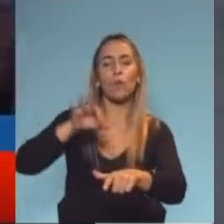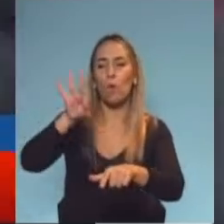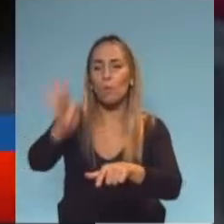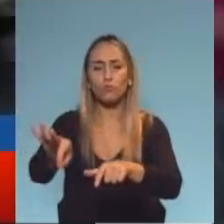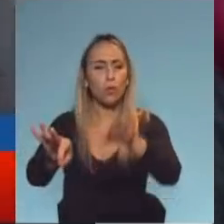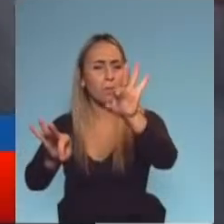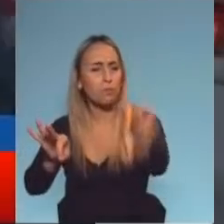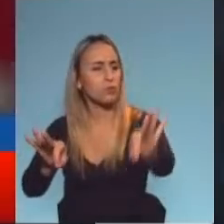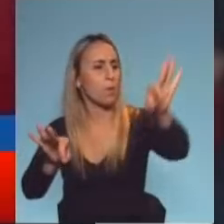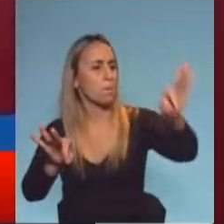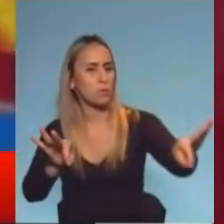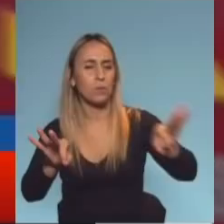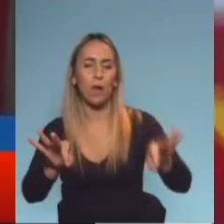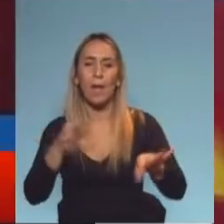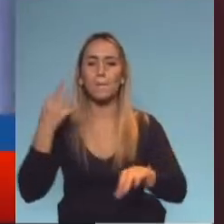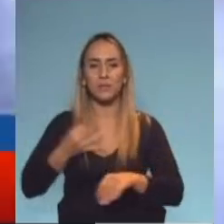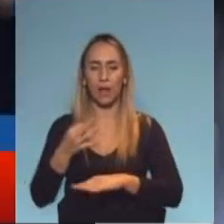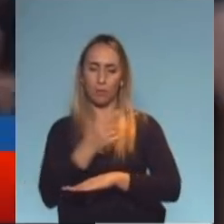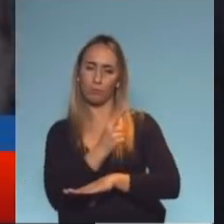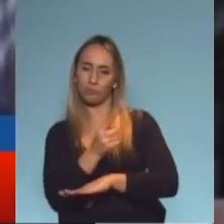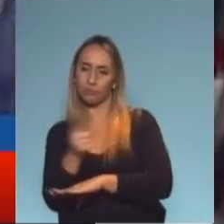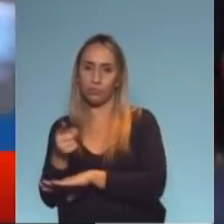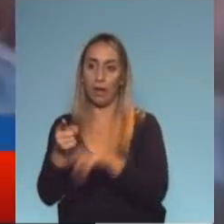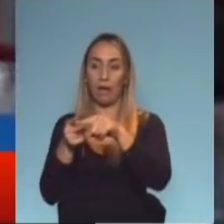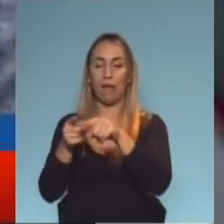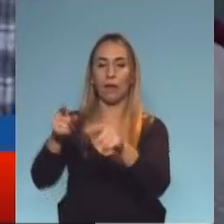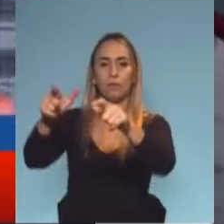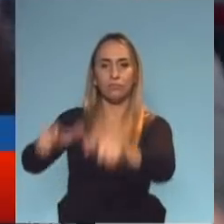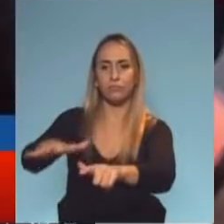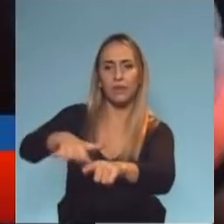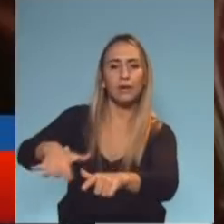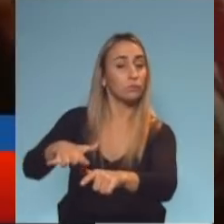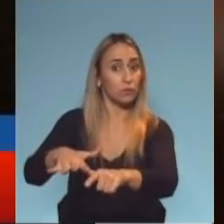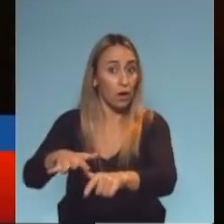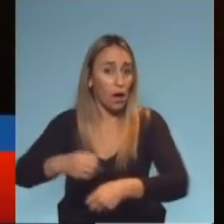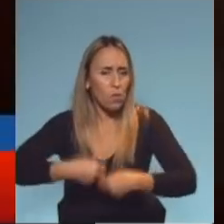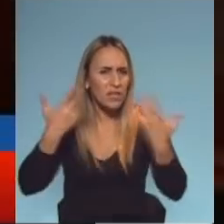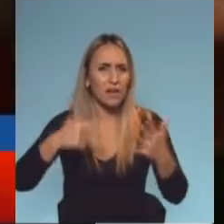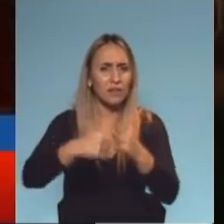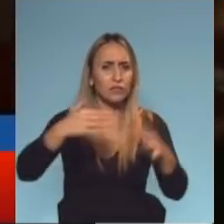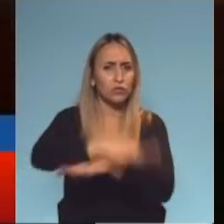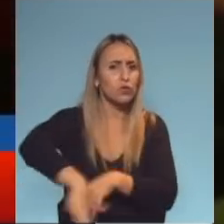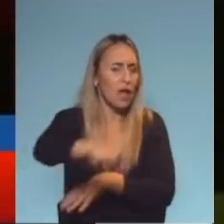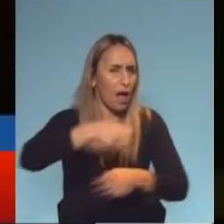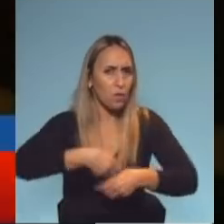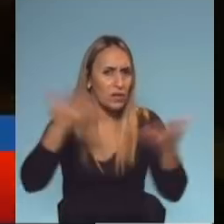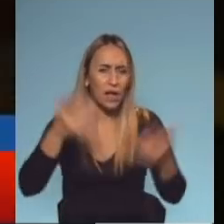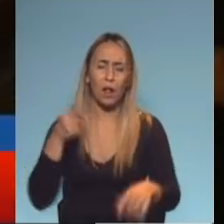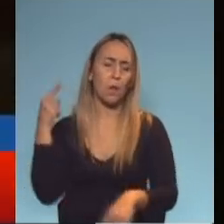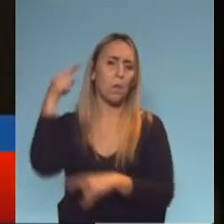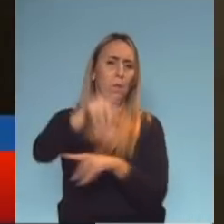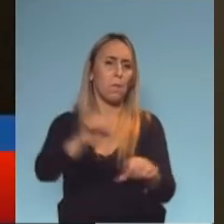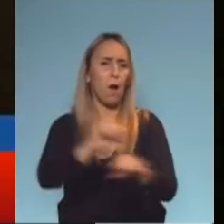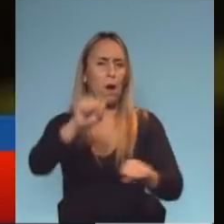digamos, direccionados de manera específica, sino que impacta también en el ciudadano de a pie de un lado y del otro. También esto porque estamos hablando